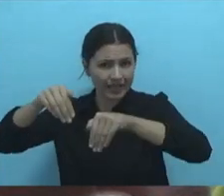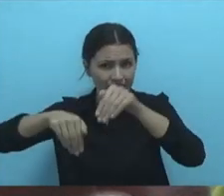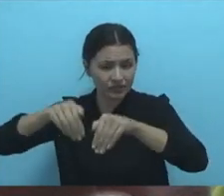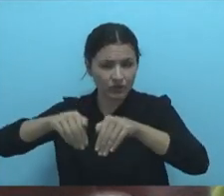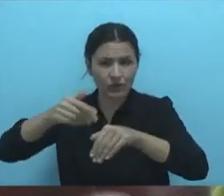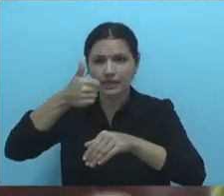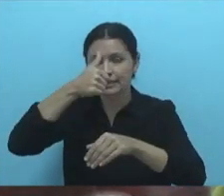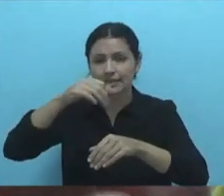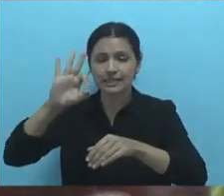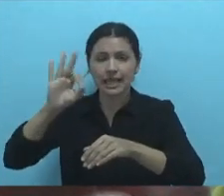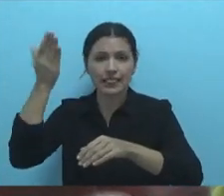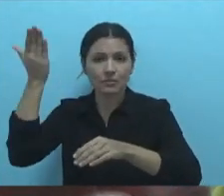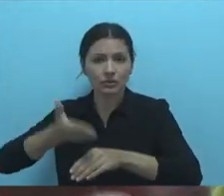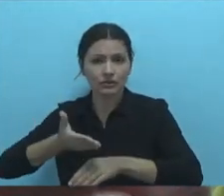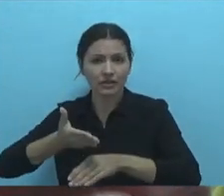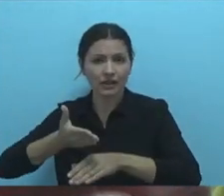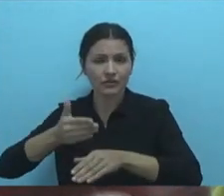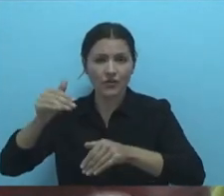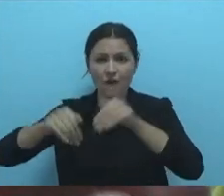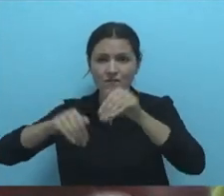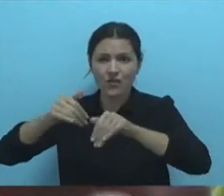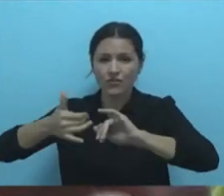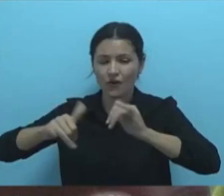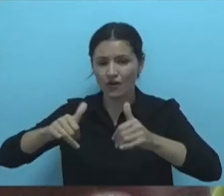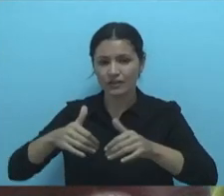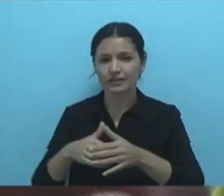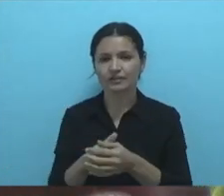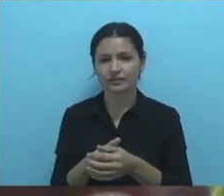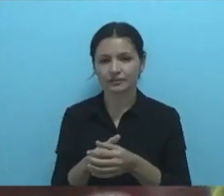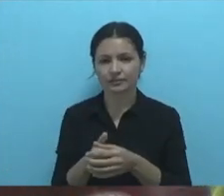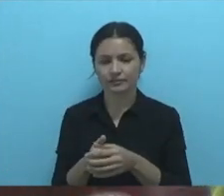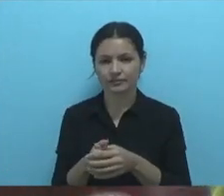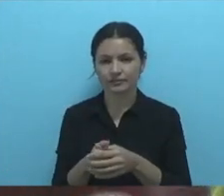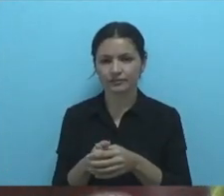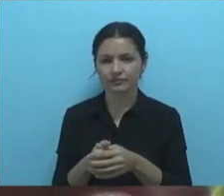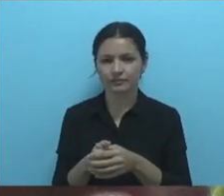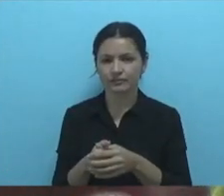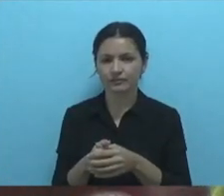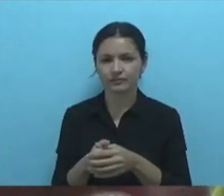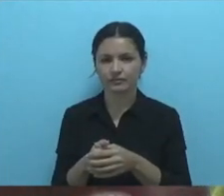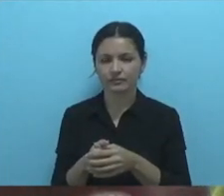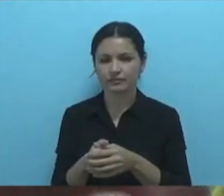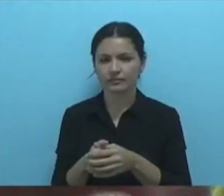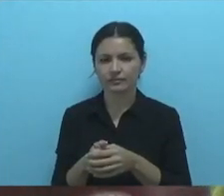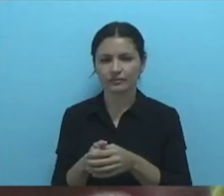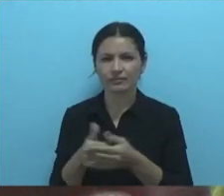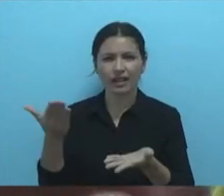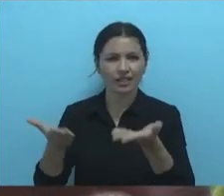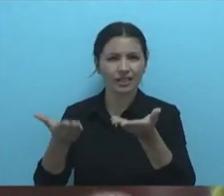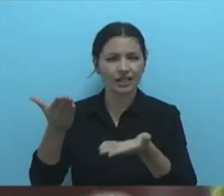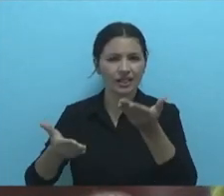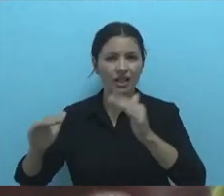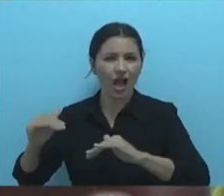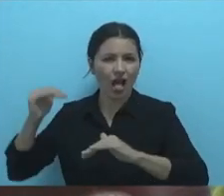la las mismas elecciones con voto obligatorio de los adultos mayores de 18 años la participación viene